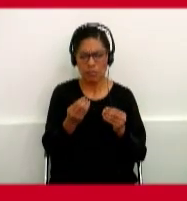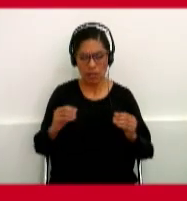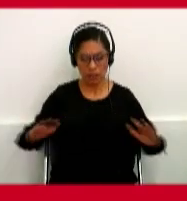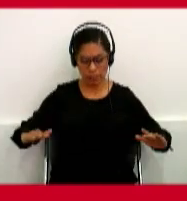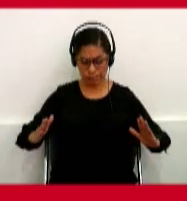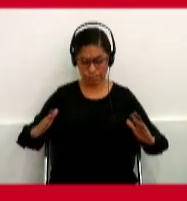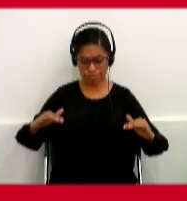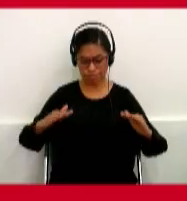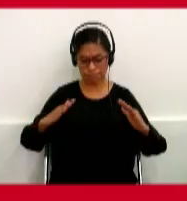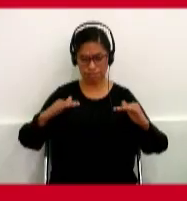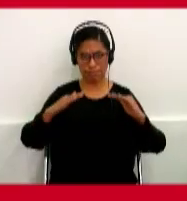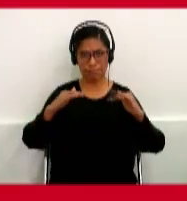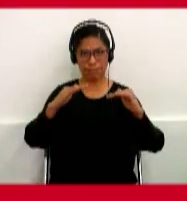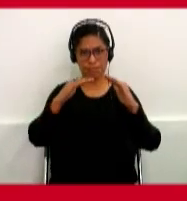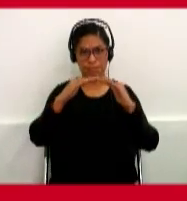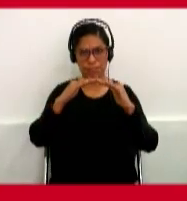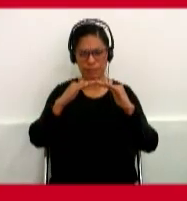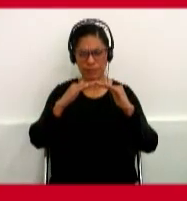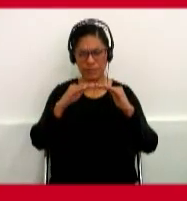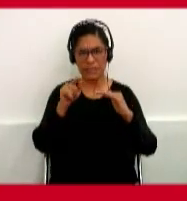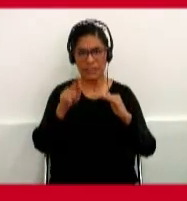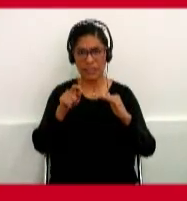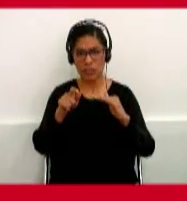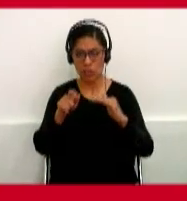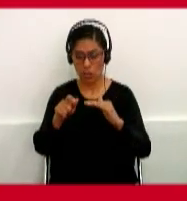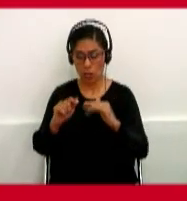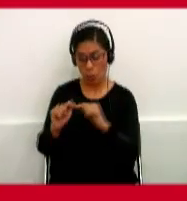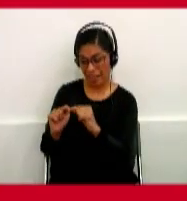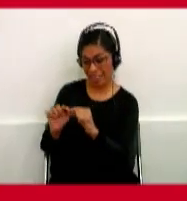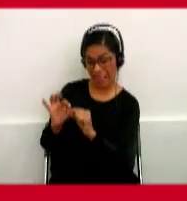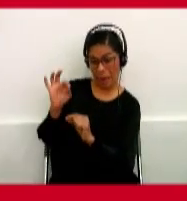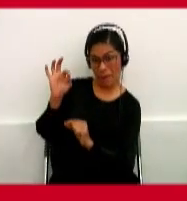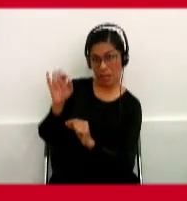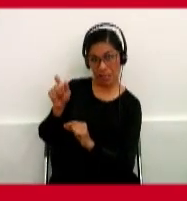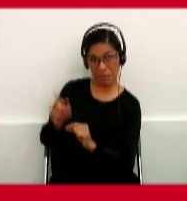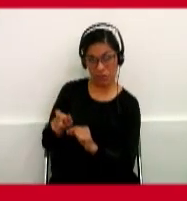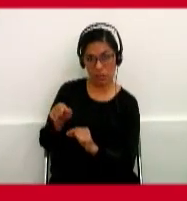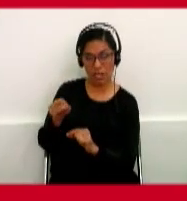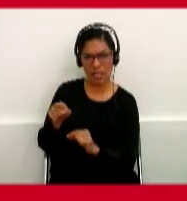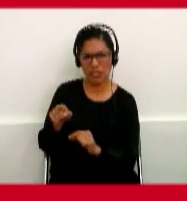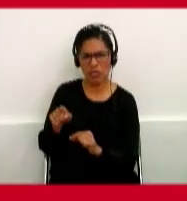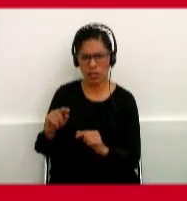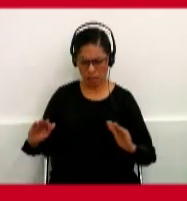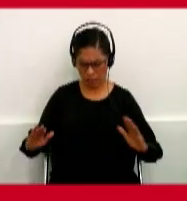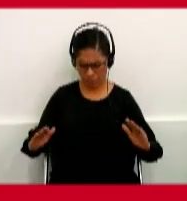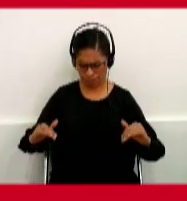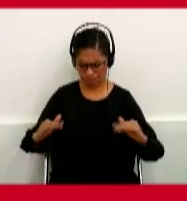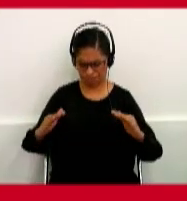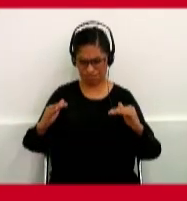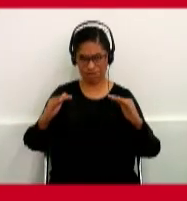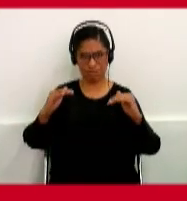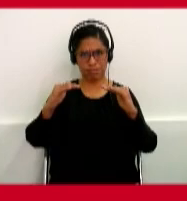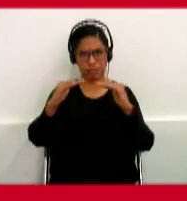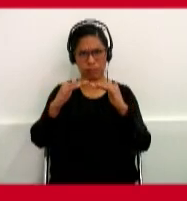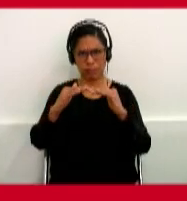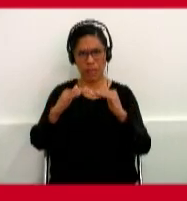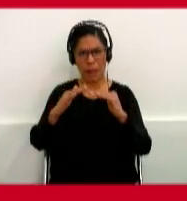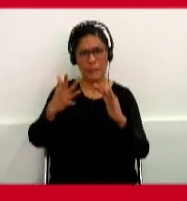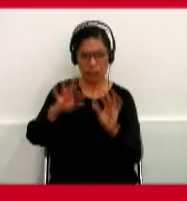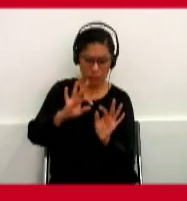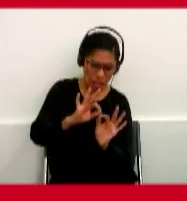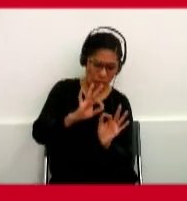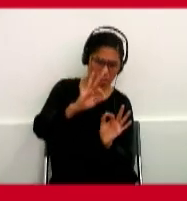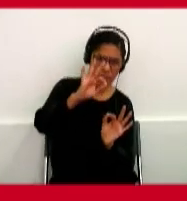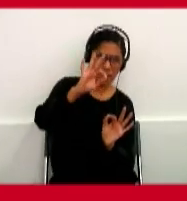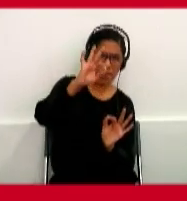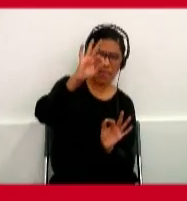con respecto a las personas, ¿no?, y el equipo, ¿no? Estas estructuras usualmente tienen más de 100 metros, entonces una falla en